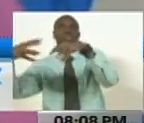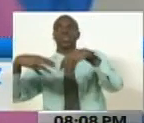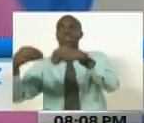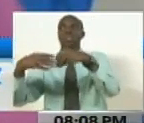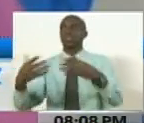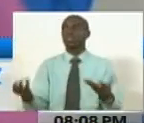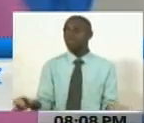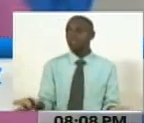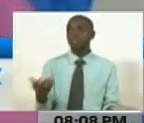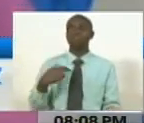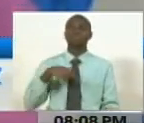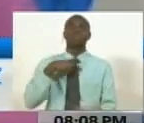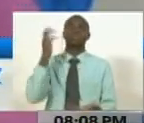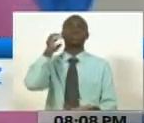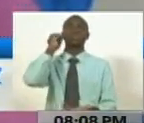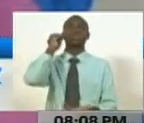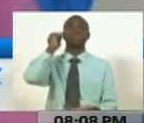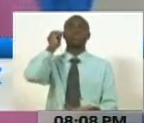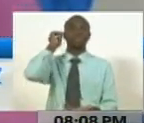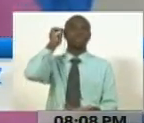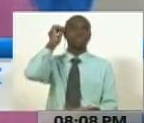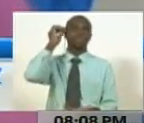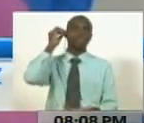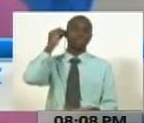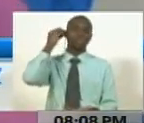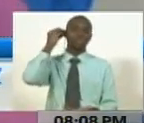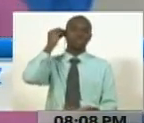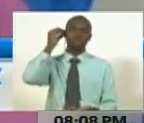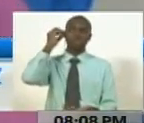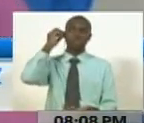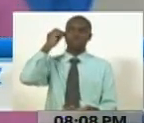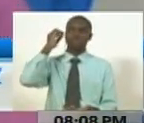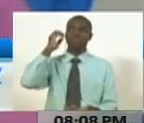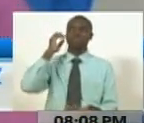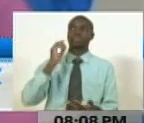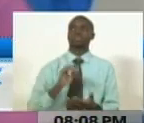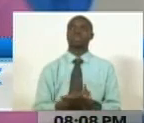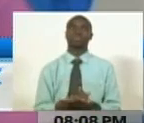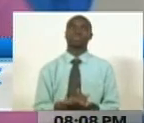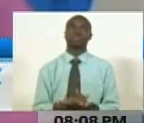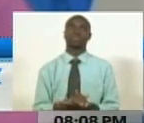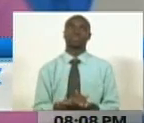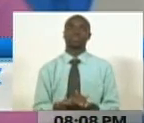de nuestro país, mucho combatiendo el contrabando.